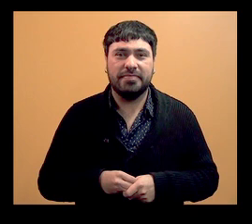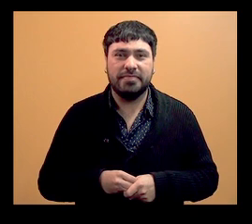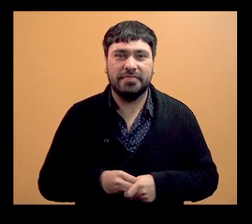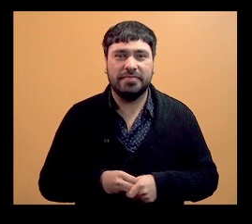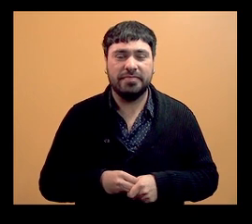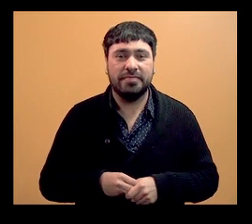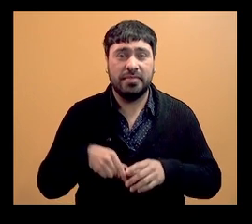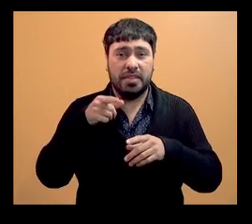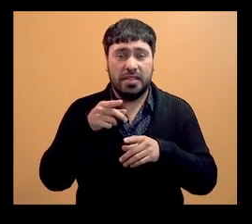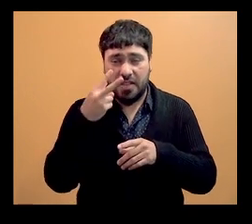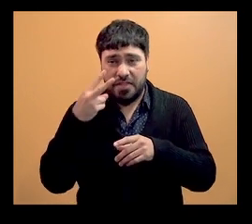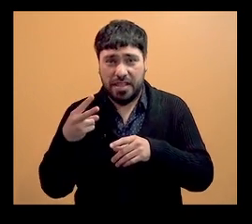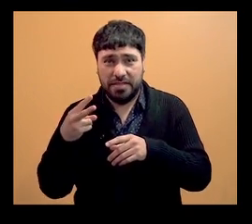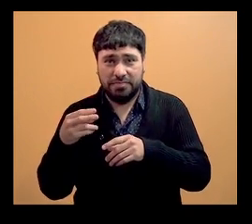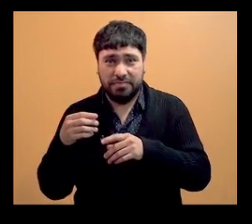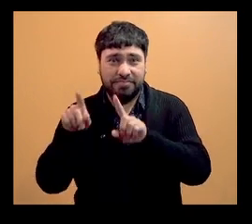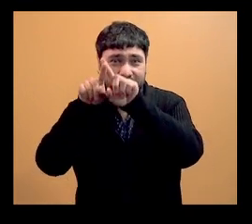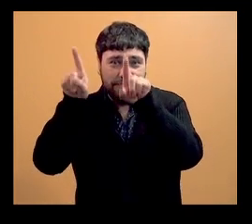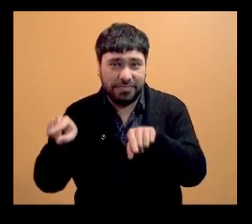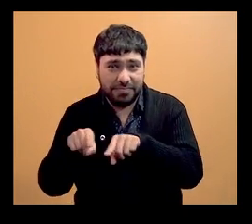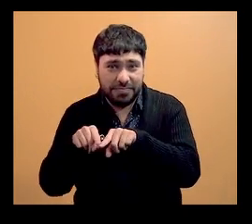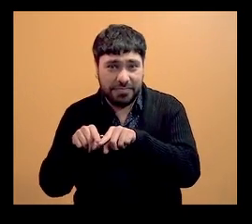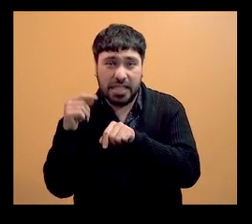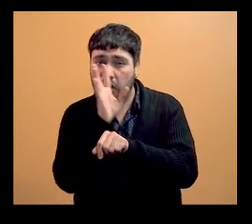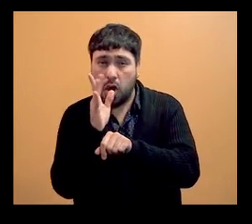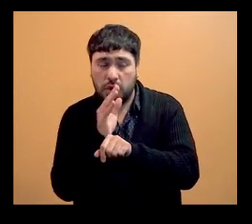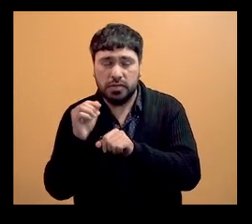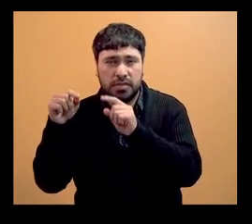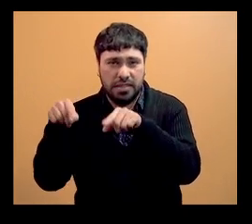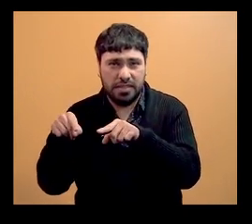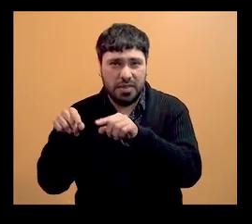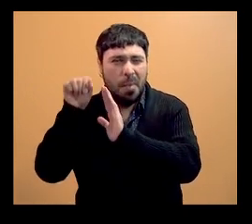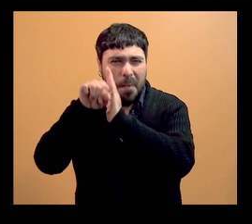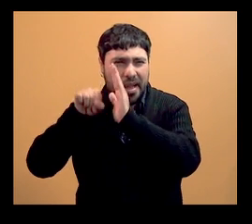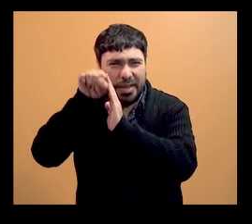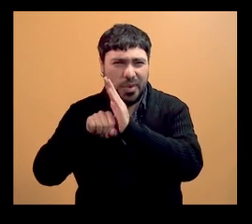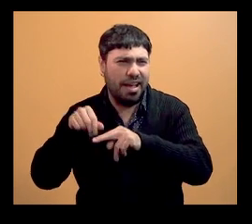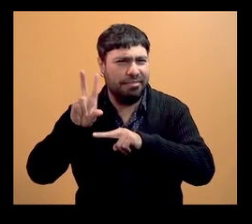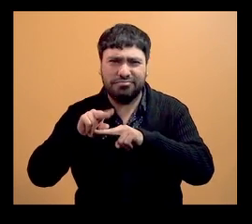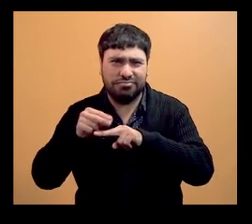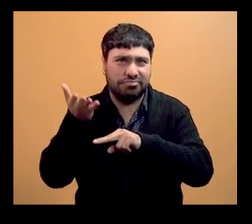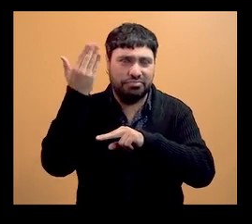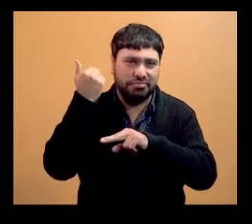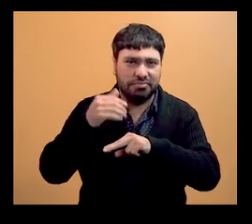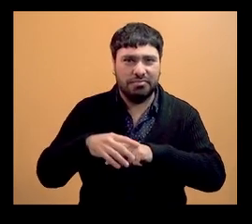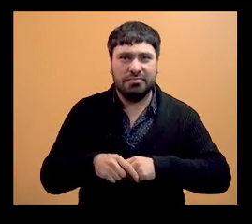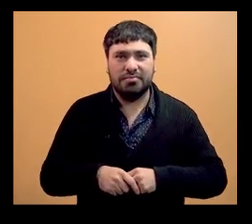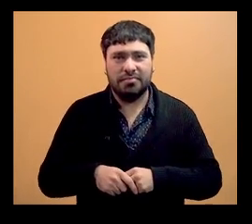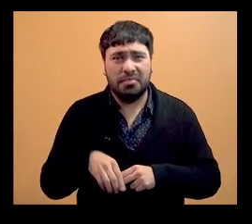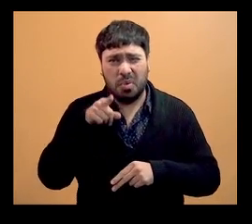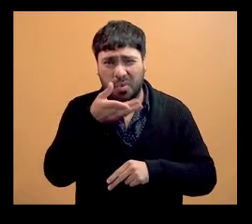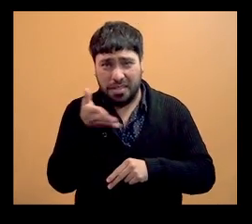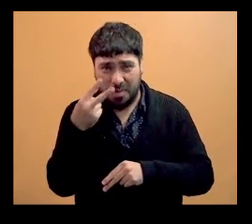Los que están al lado derecho son dos pósters de películas de la época. Me llamó la atención este que está aquí abajo, al medio. No sé si